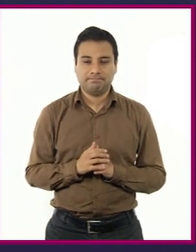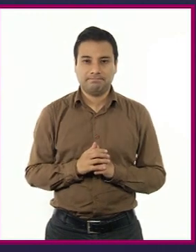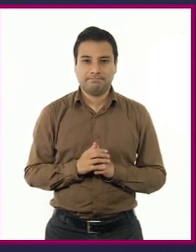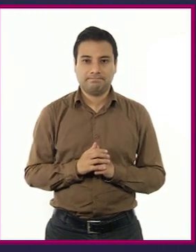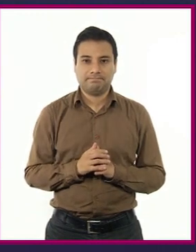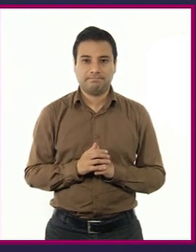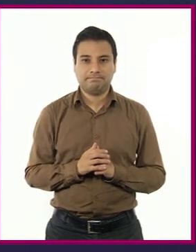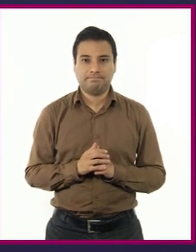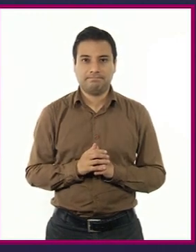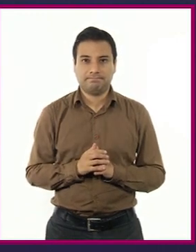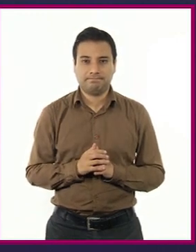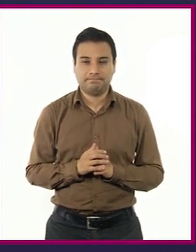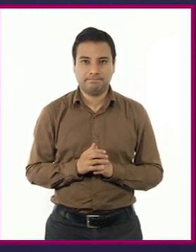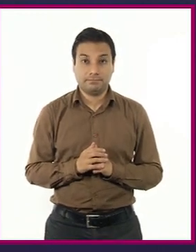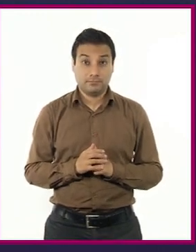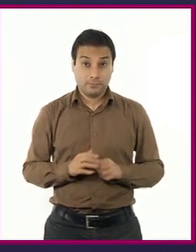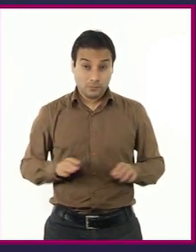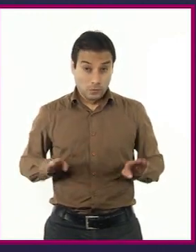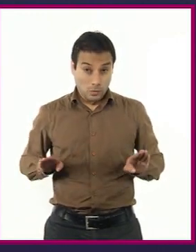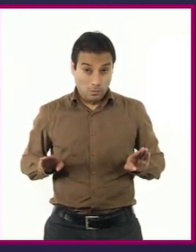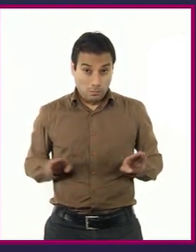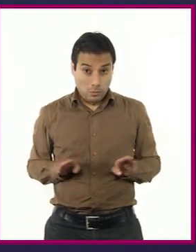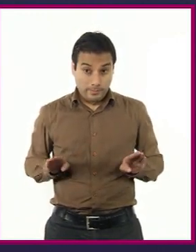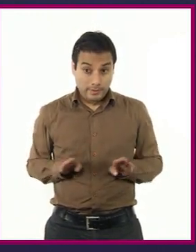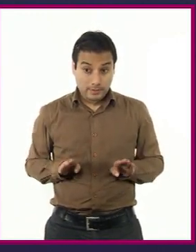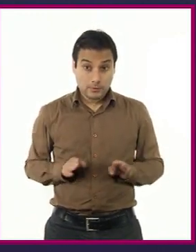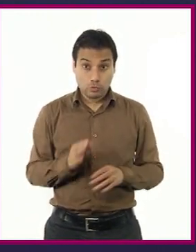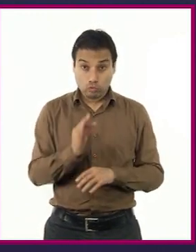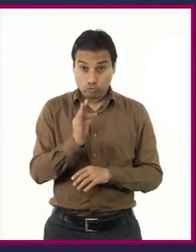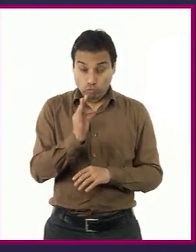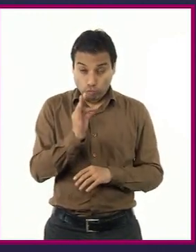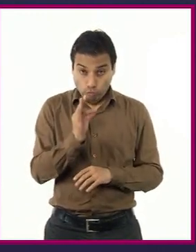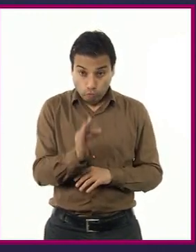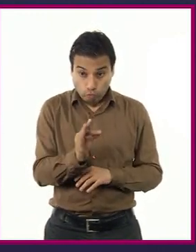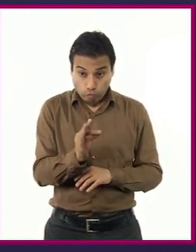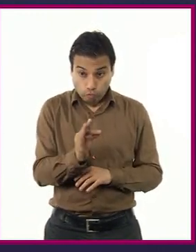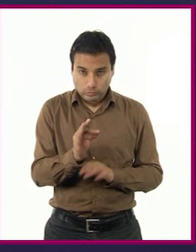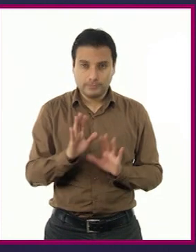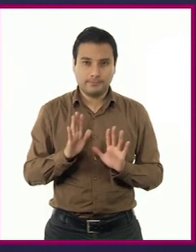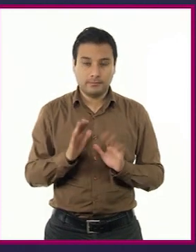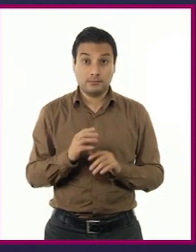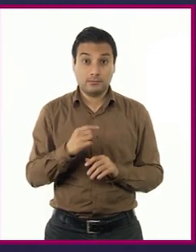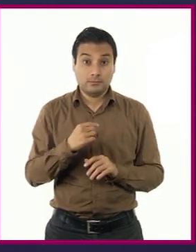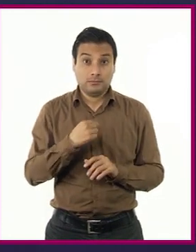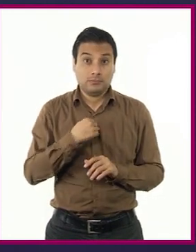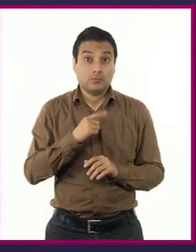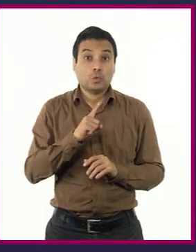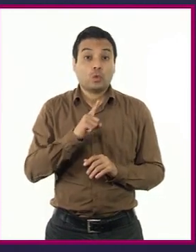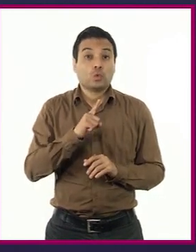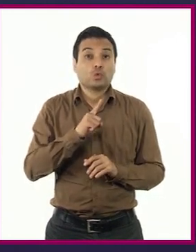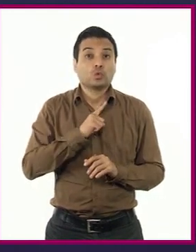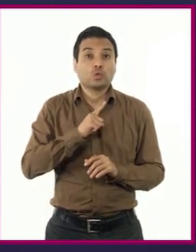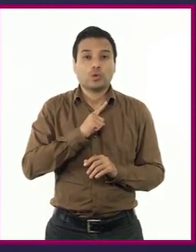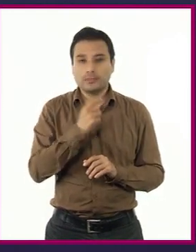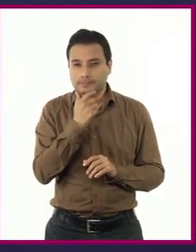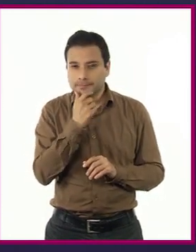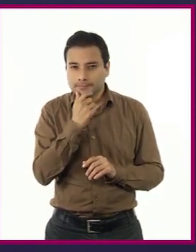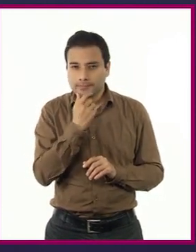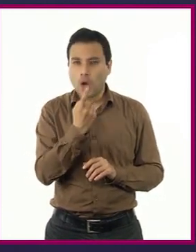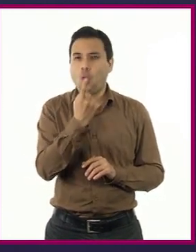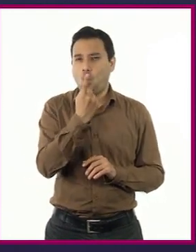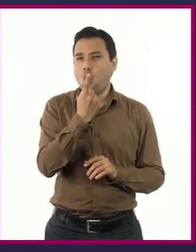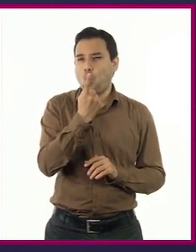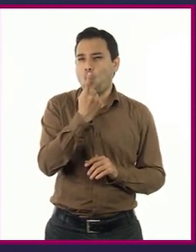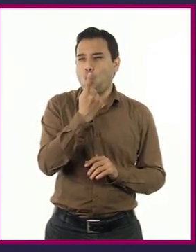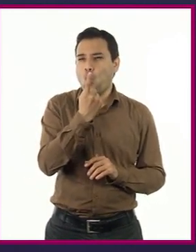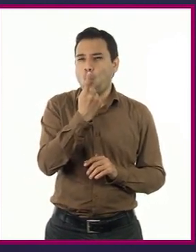que una propiedad se cumple en todo paralelogramo, no basta con observar que se cumpla en un cierto